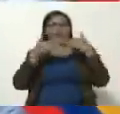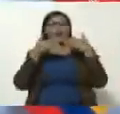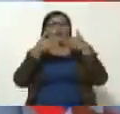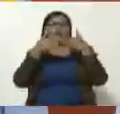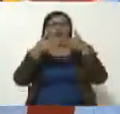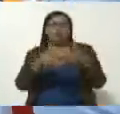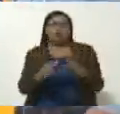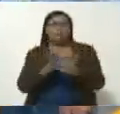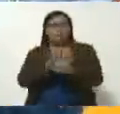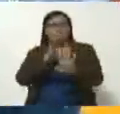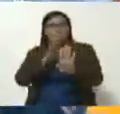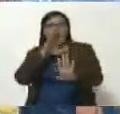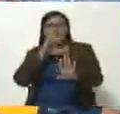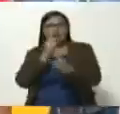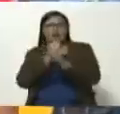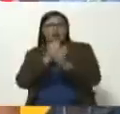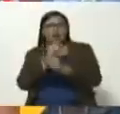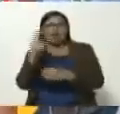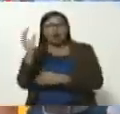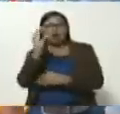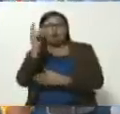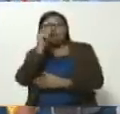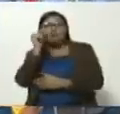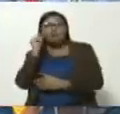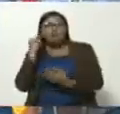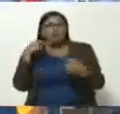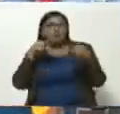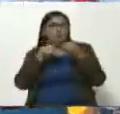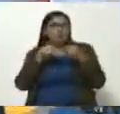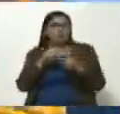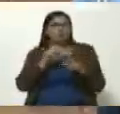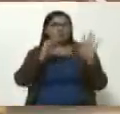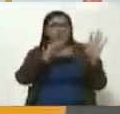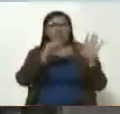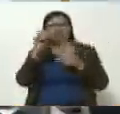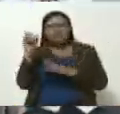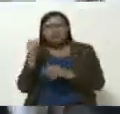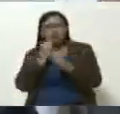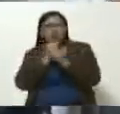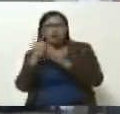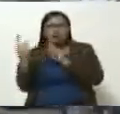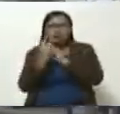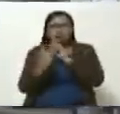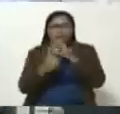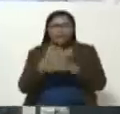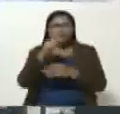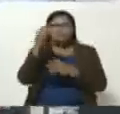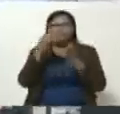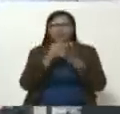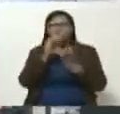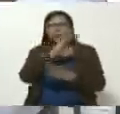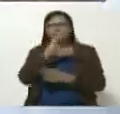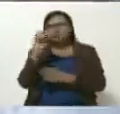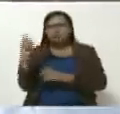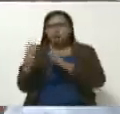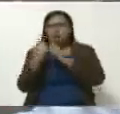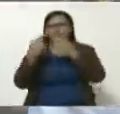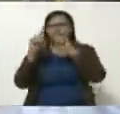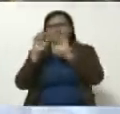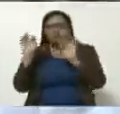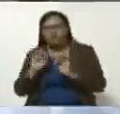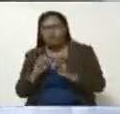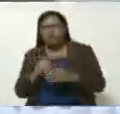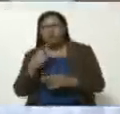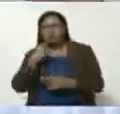mayoría de los trabajadores de Monómeros son colombianos y colombianas. Son 600 los trabajadores directos y más de 1.400 trabajadores indirectos. Me decía uno de